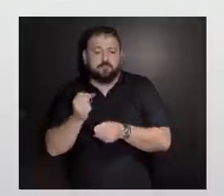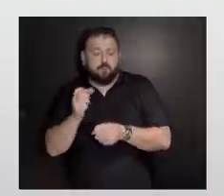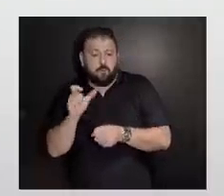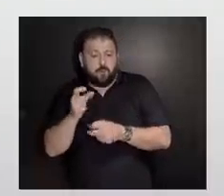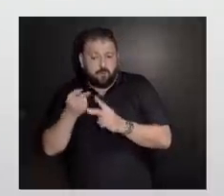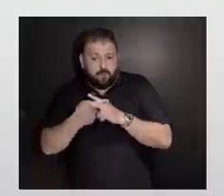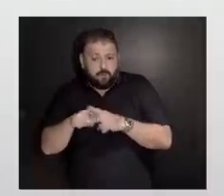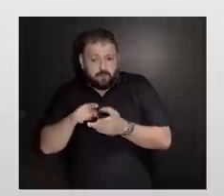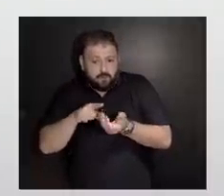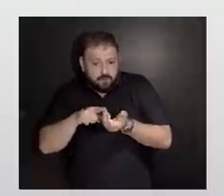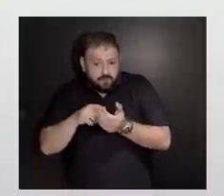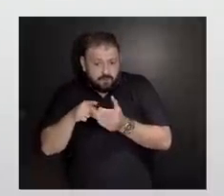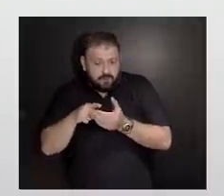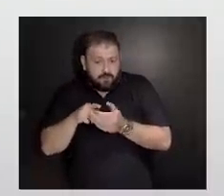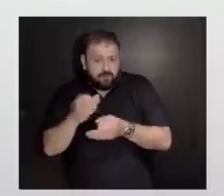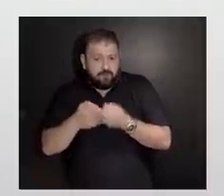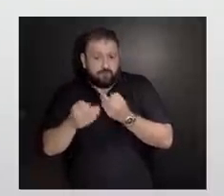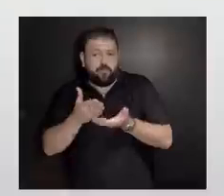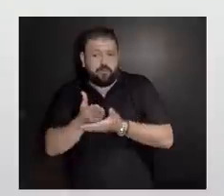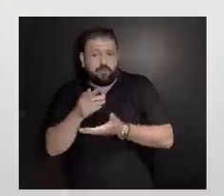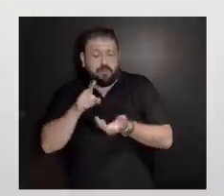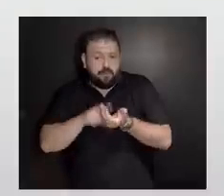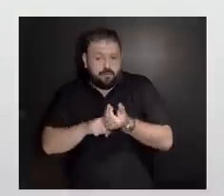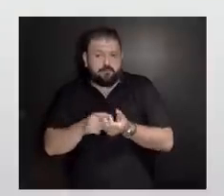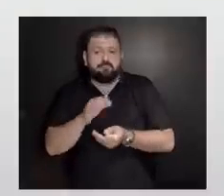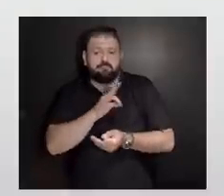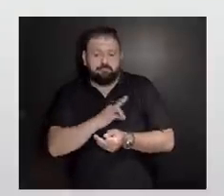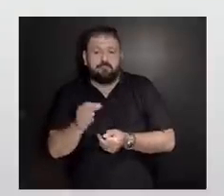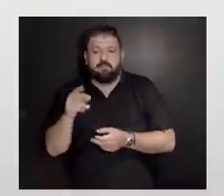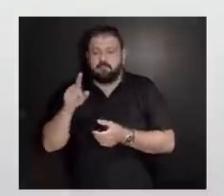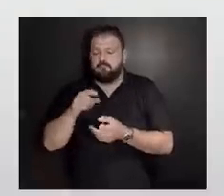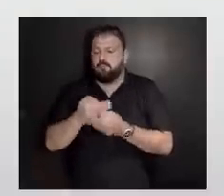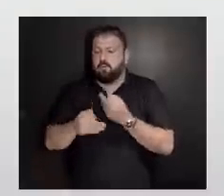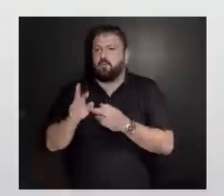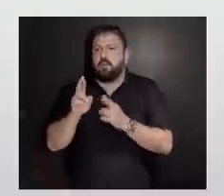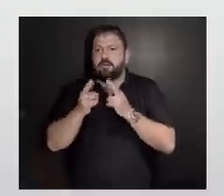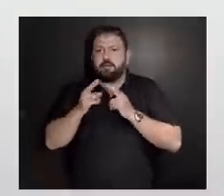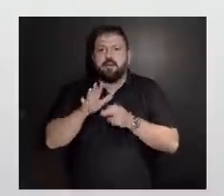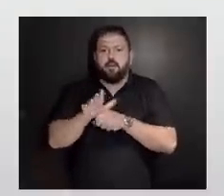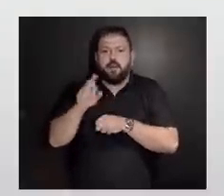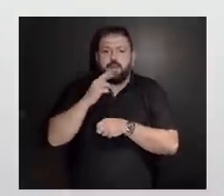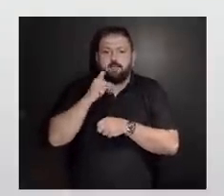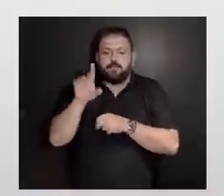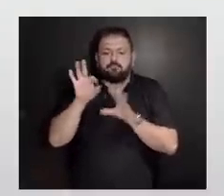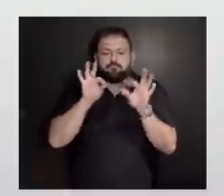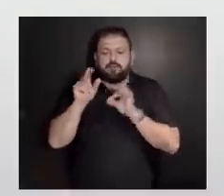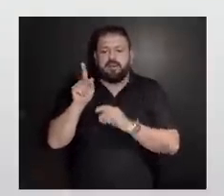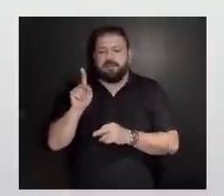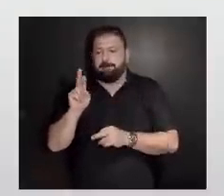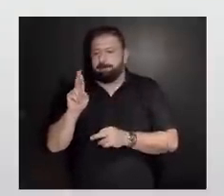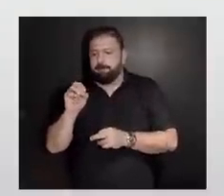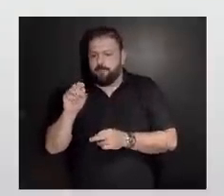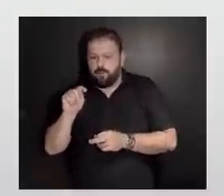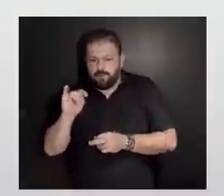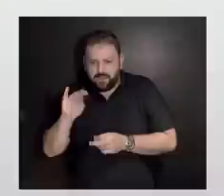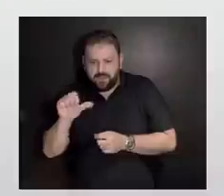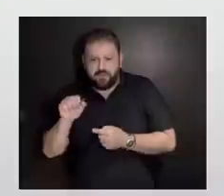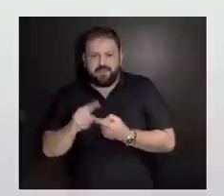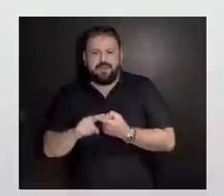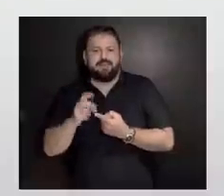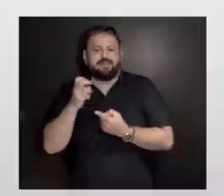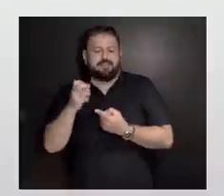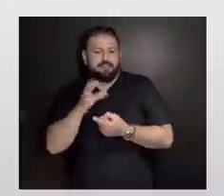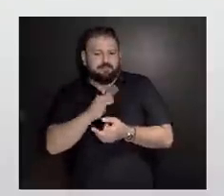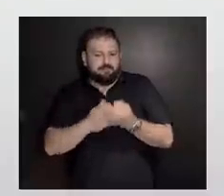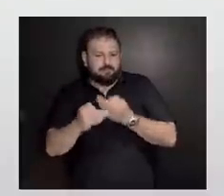célula, en este caso necesita de este tipo de componentes, son proteínas a las que se va a unir la glucosa, que le van a ayudar a poder pasar a través de